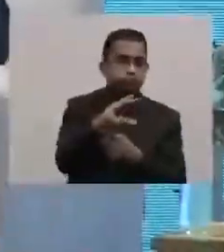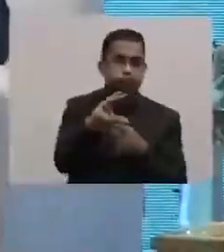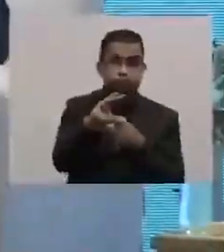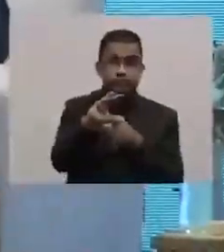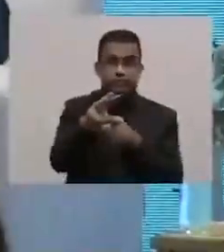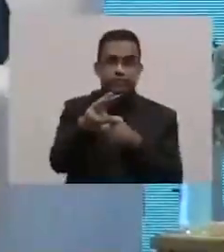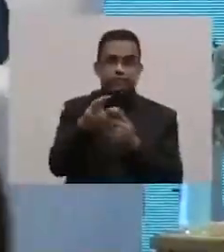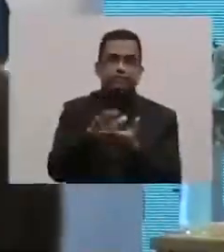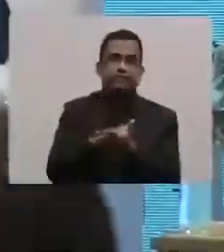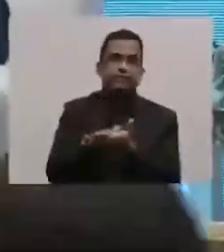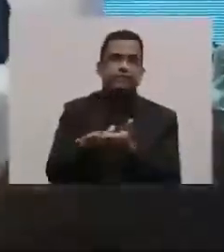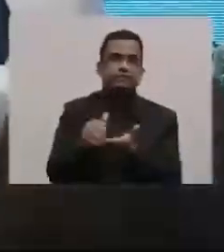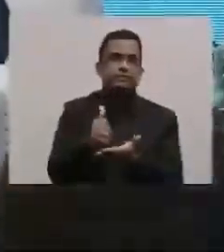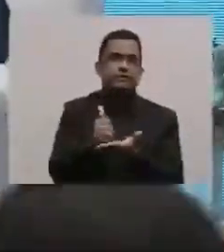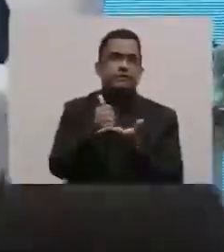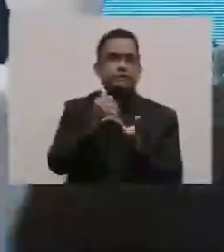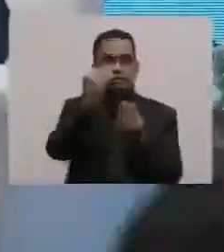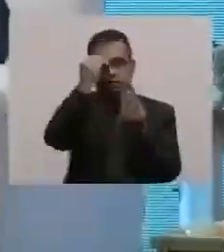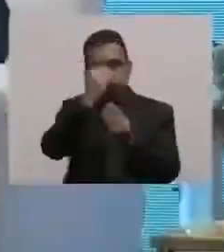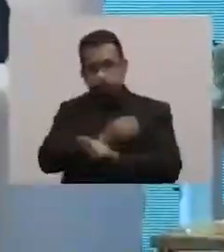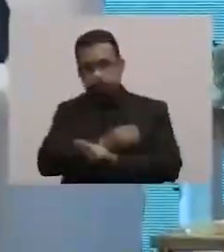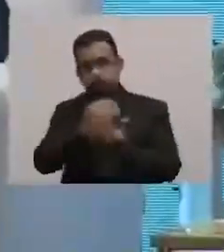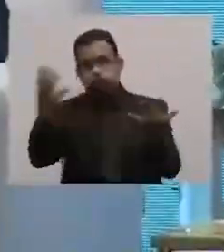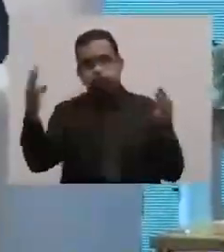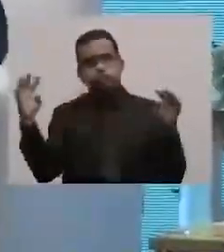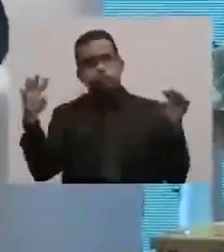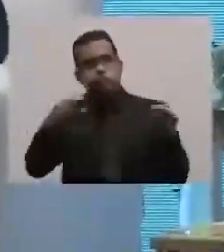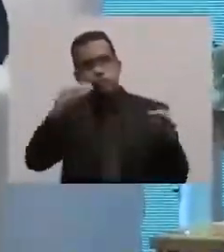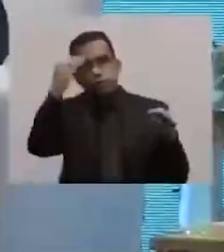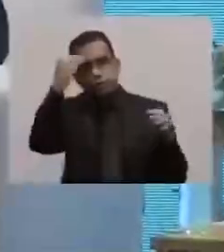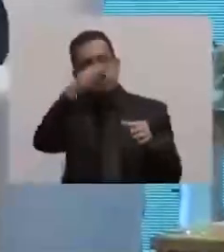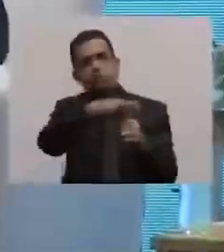labor diáfana como todos esperamos en el país.